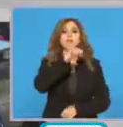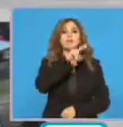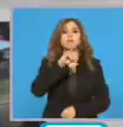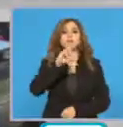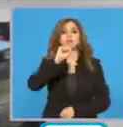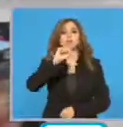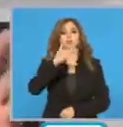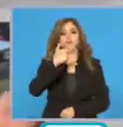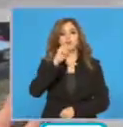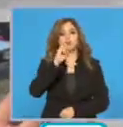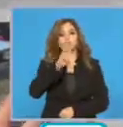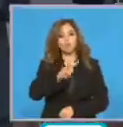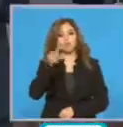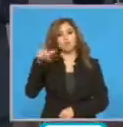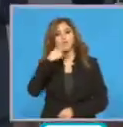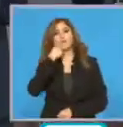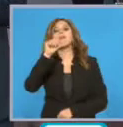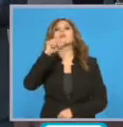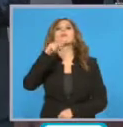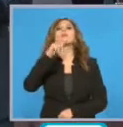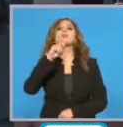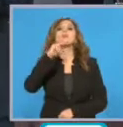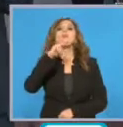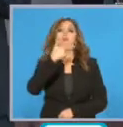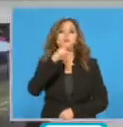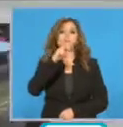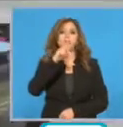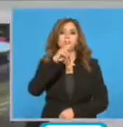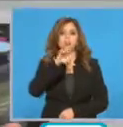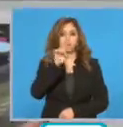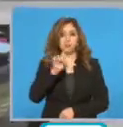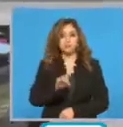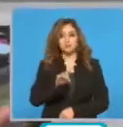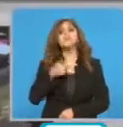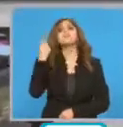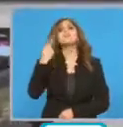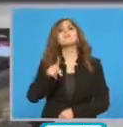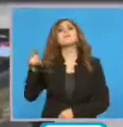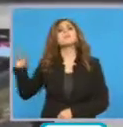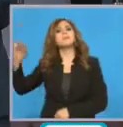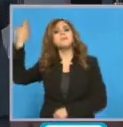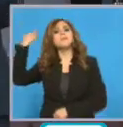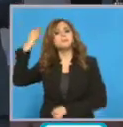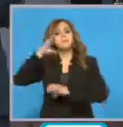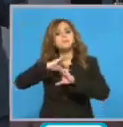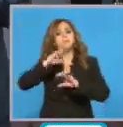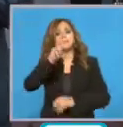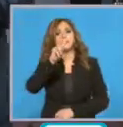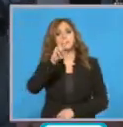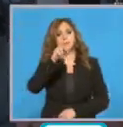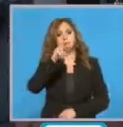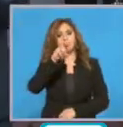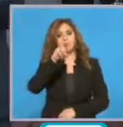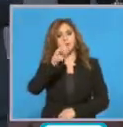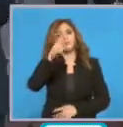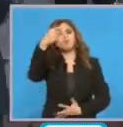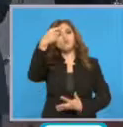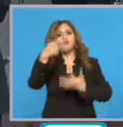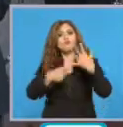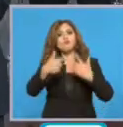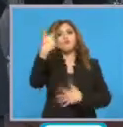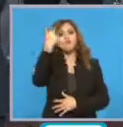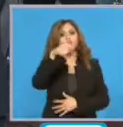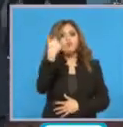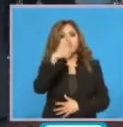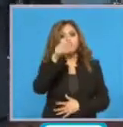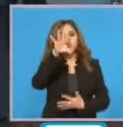tema Veneno, en esa época, lanzan el disco y se convierten 12 temas del mismo material discográfico en éxitos.